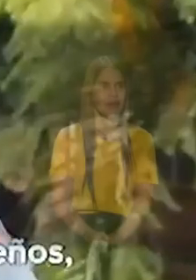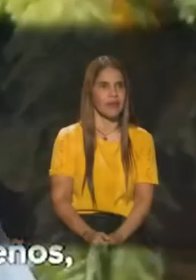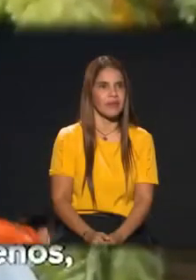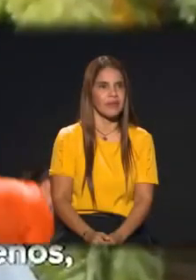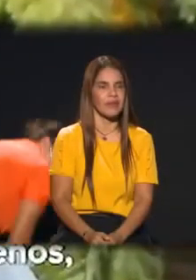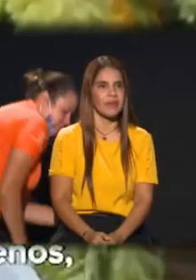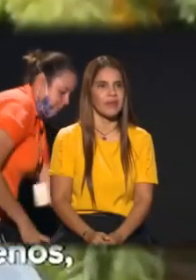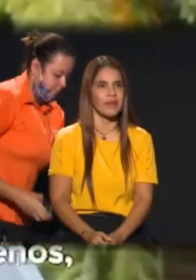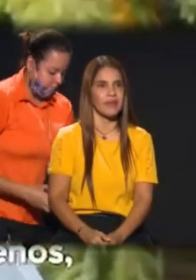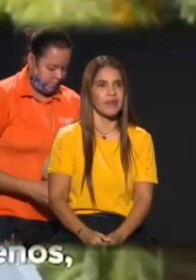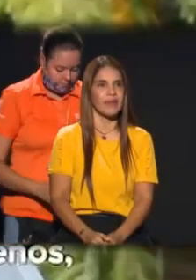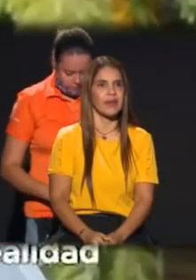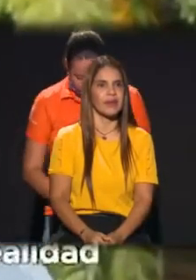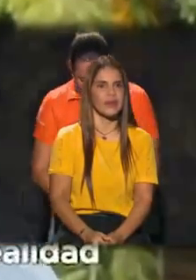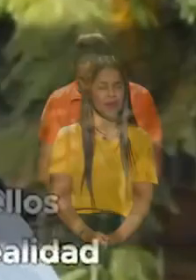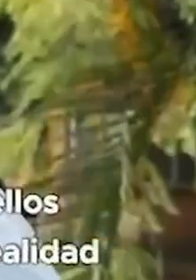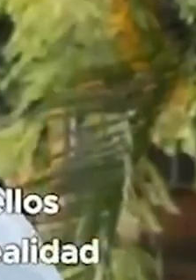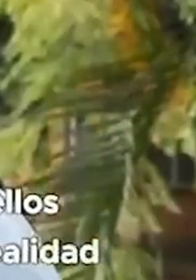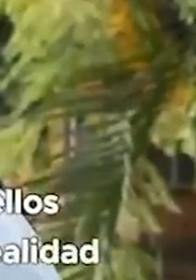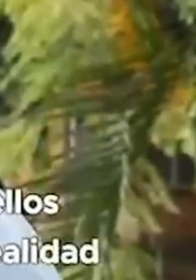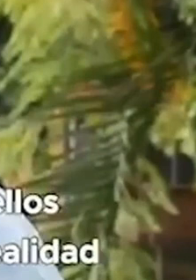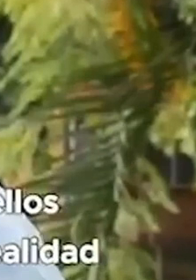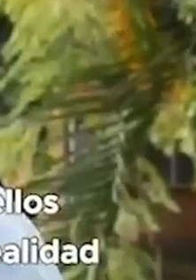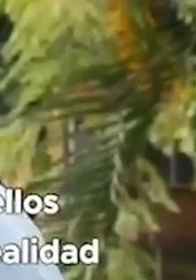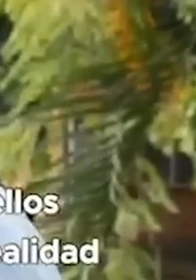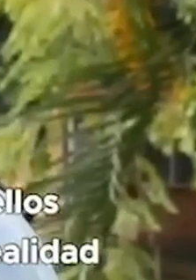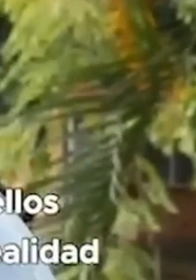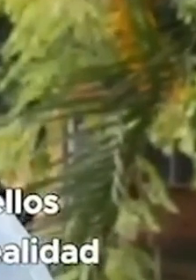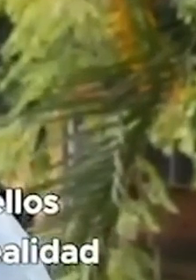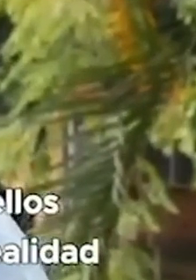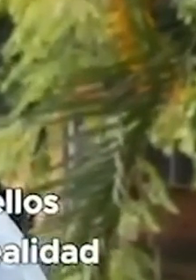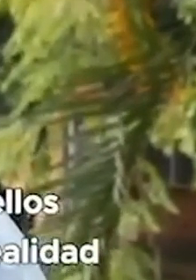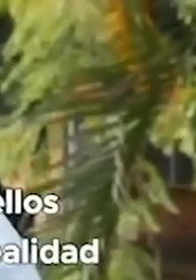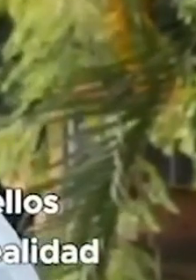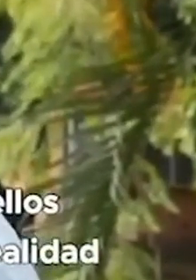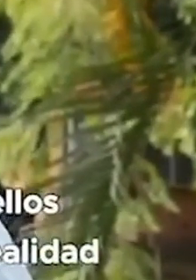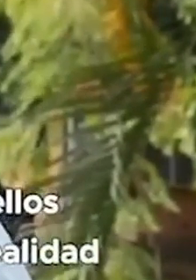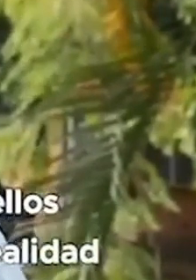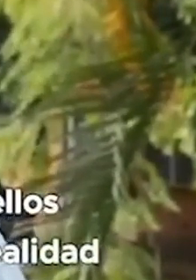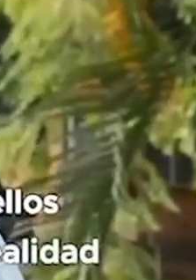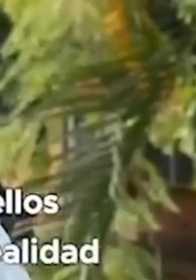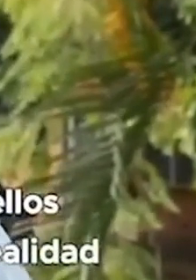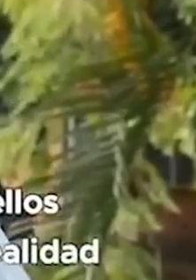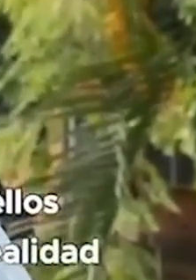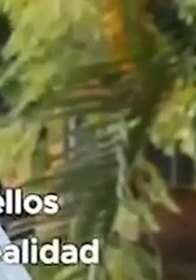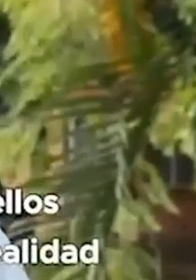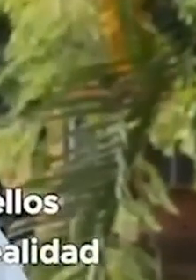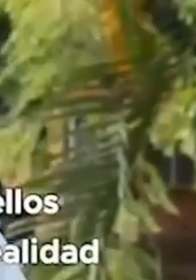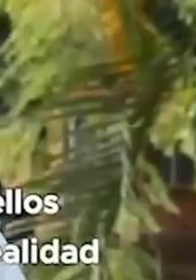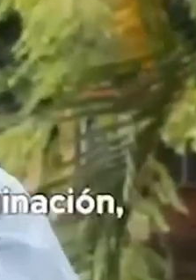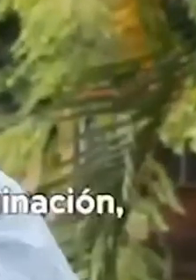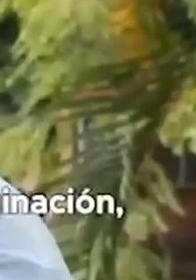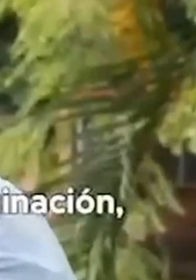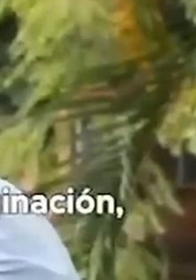Dicen que la esperanza reside en los sueños, en la imaginación y en el coraje de aquellos que se atreven a convertir las metas